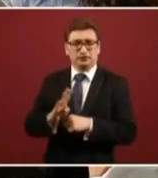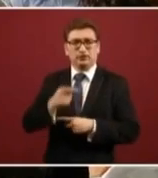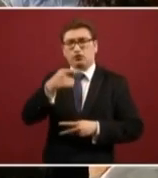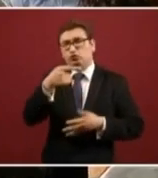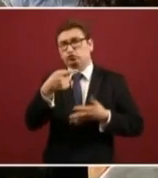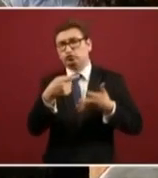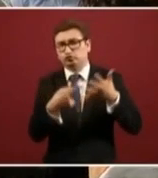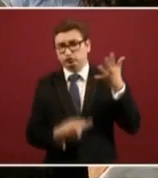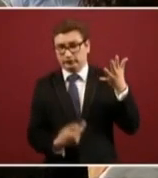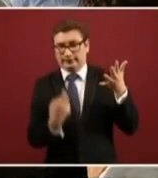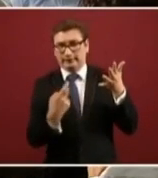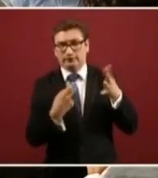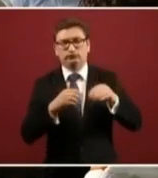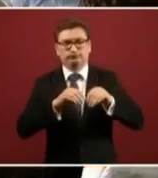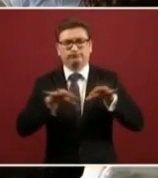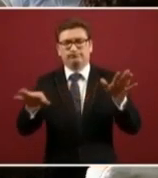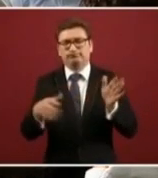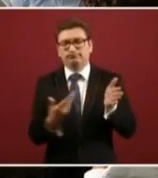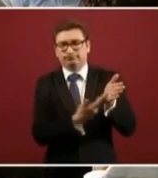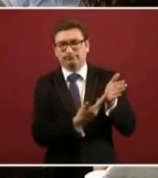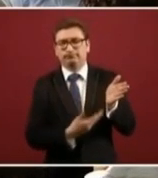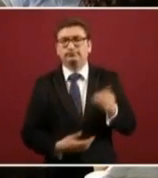en este caso